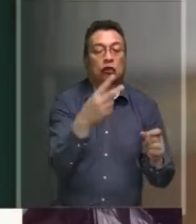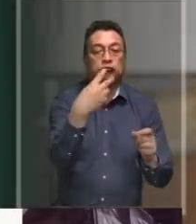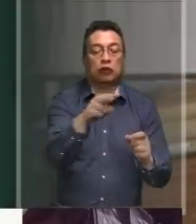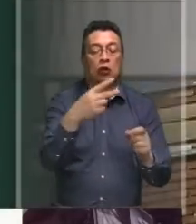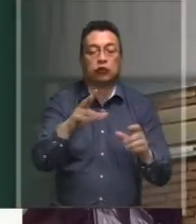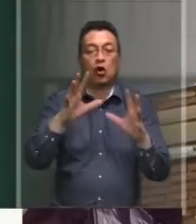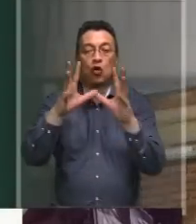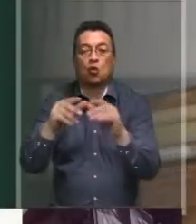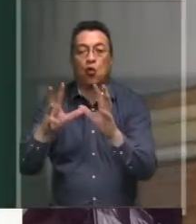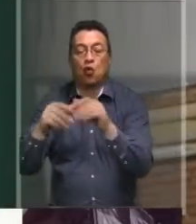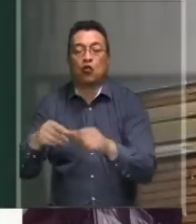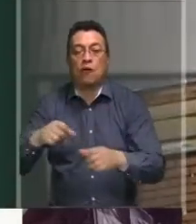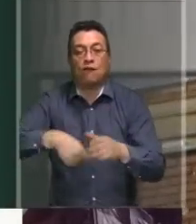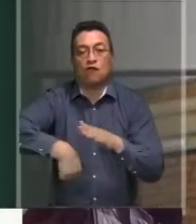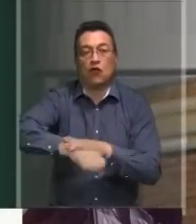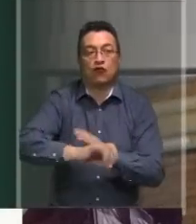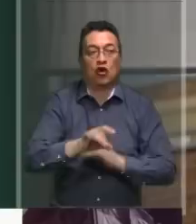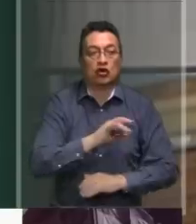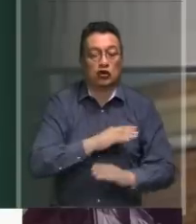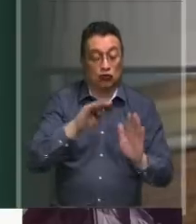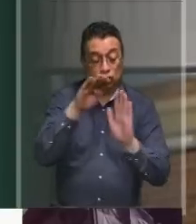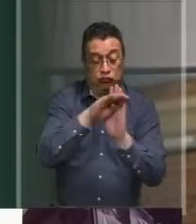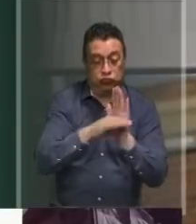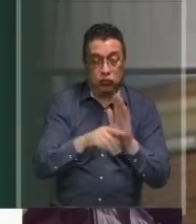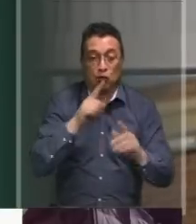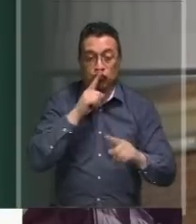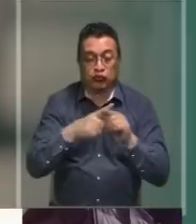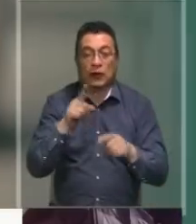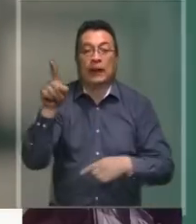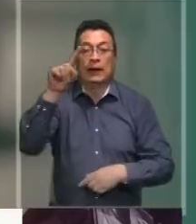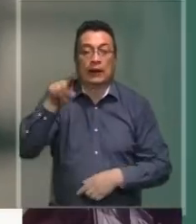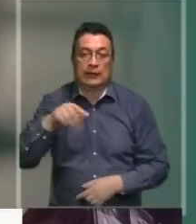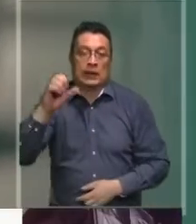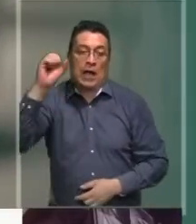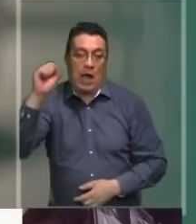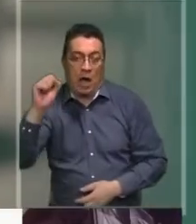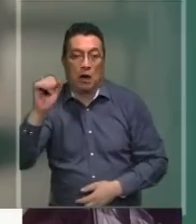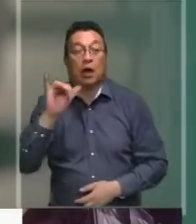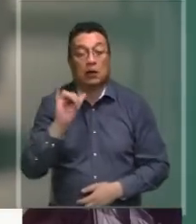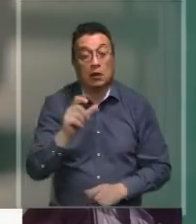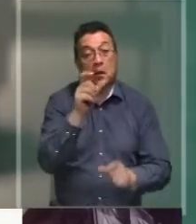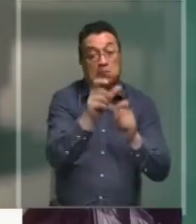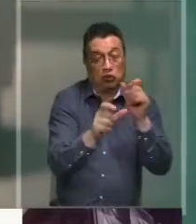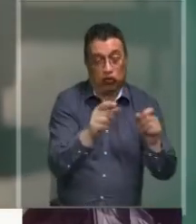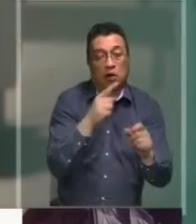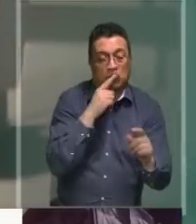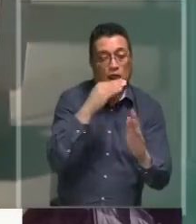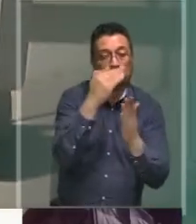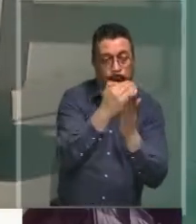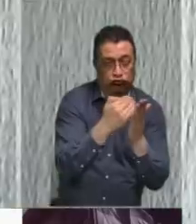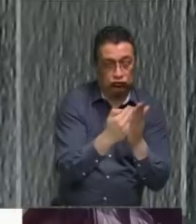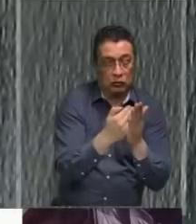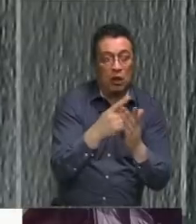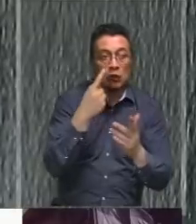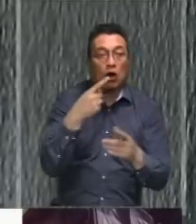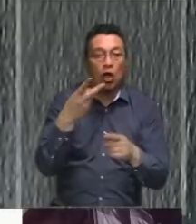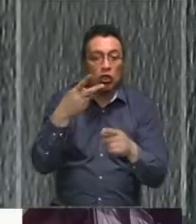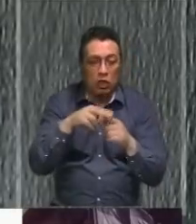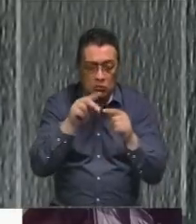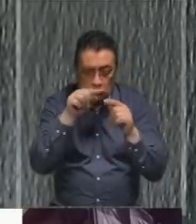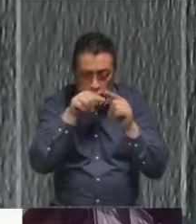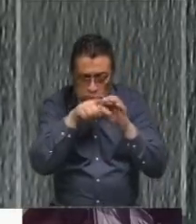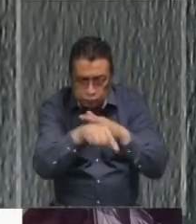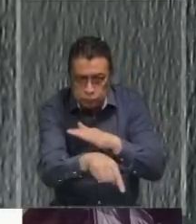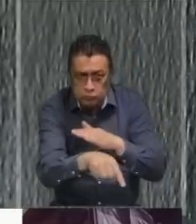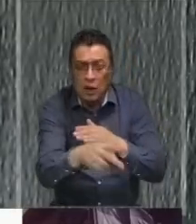clubes del fútbol chileno. En la lista figuran sociedades anónimas y personas naturales. Pero al hacer un doble clic, es